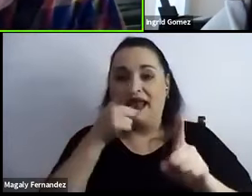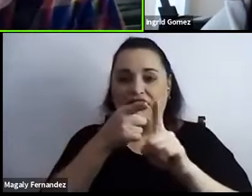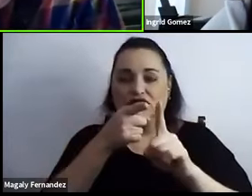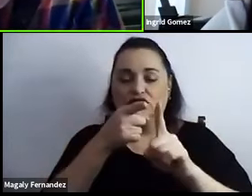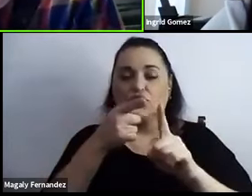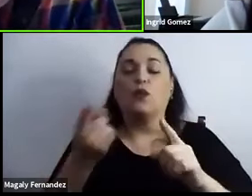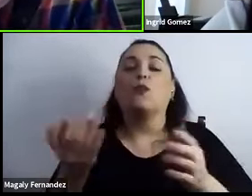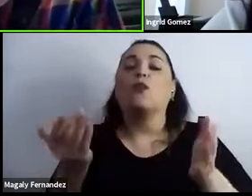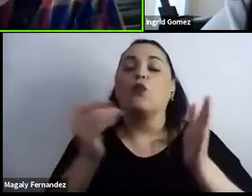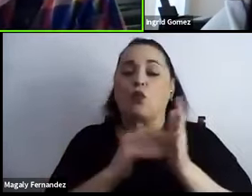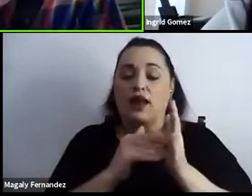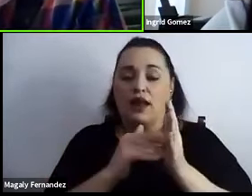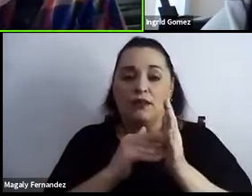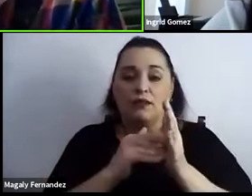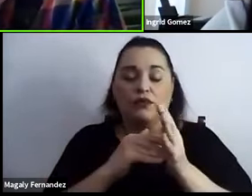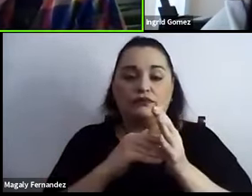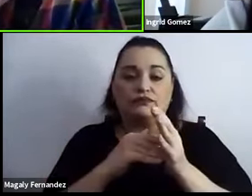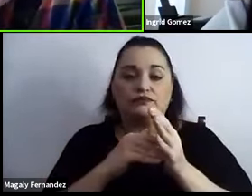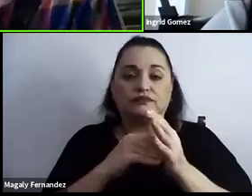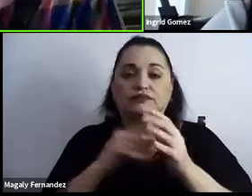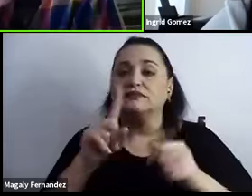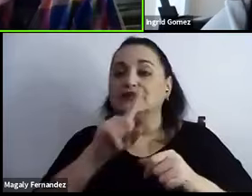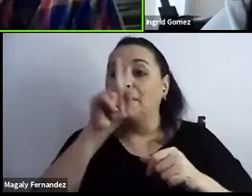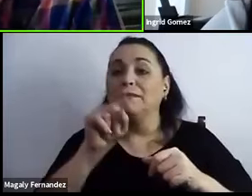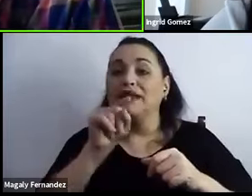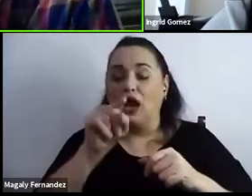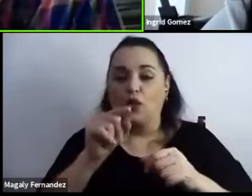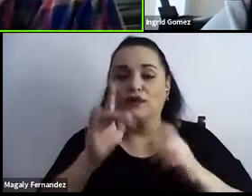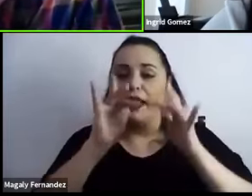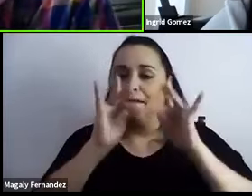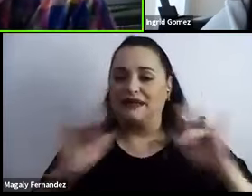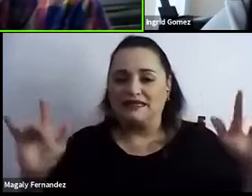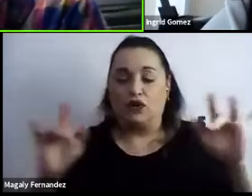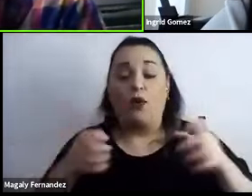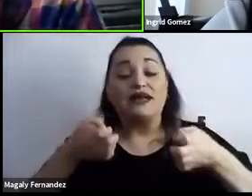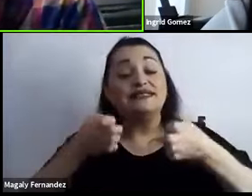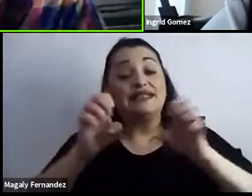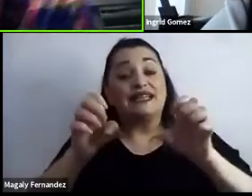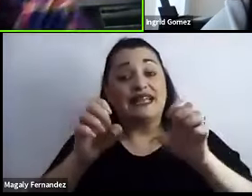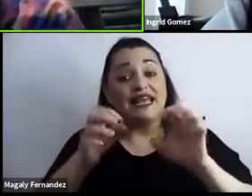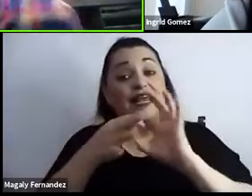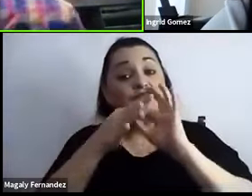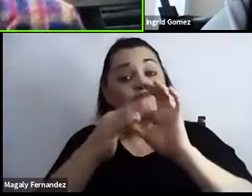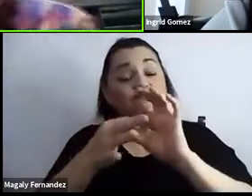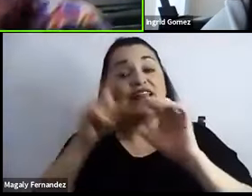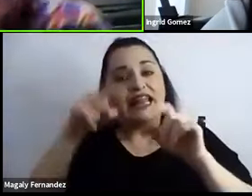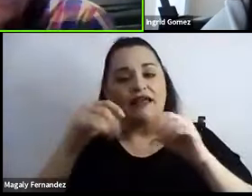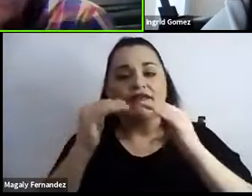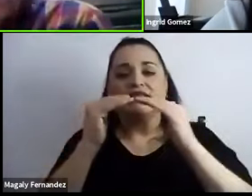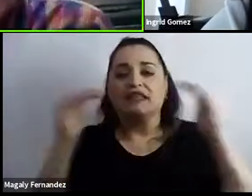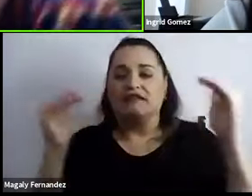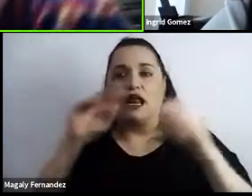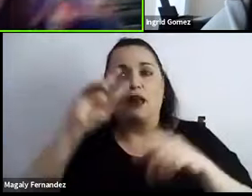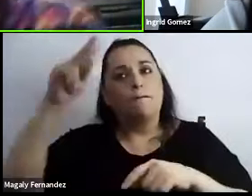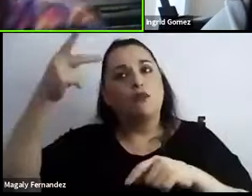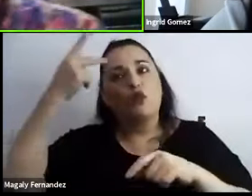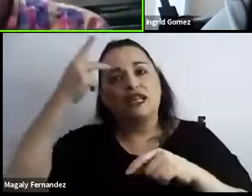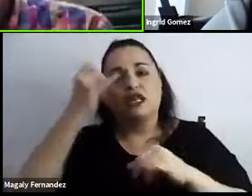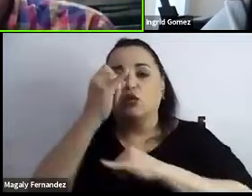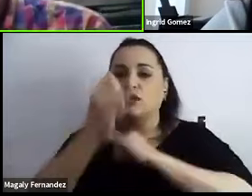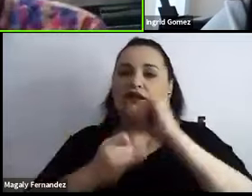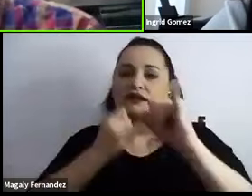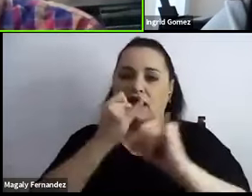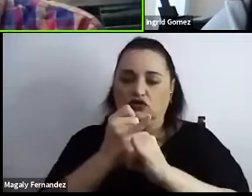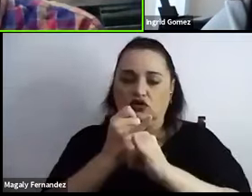vuelvo a la pregunta de Rocío. Pienso que la estrategia tiene que ser a nivel político internacional,